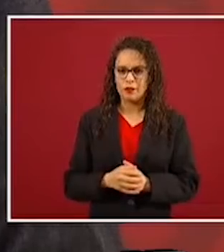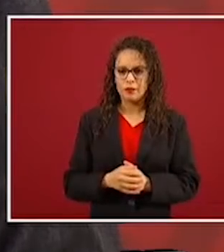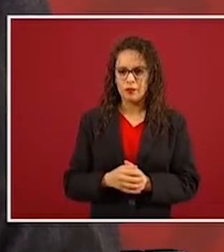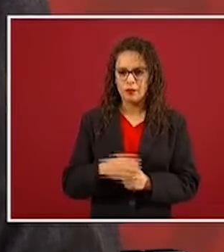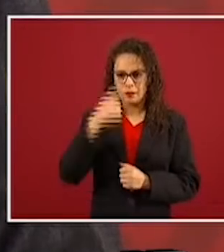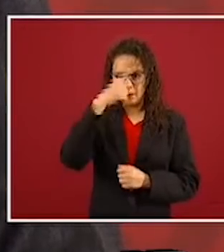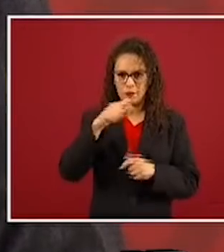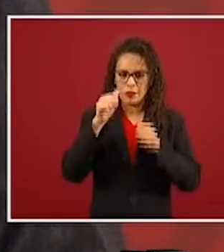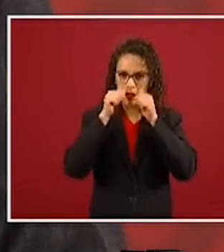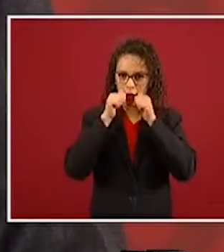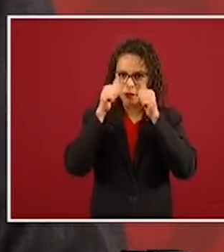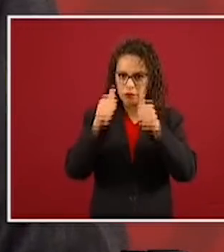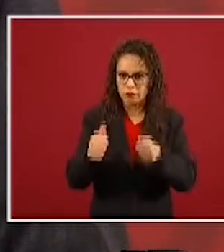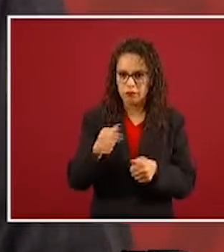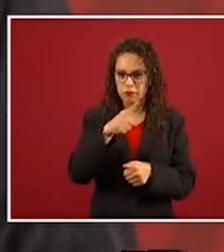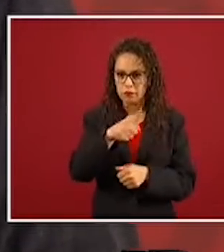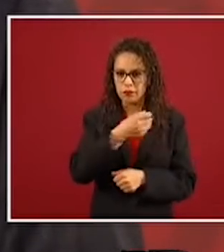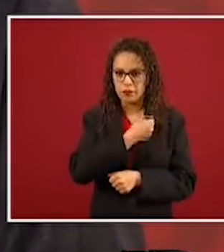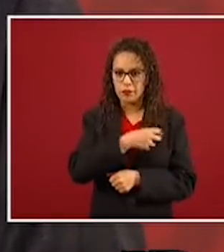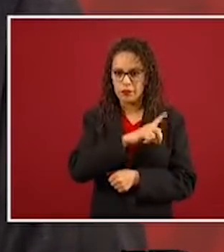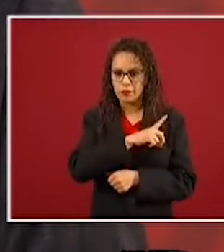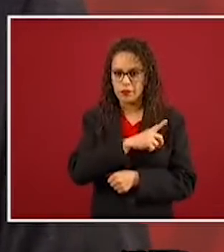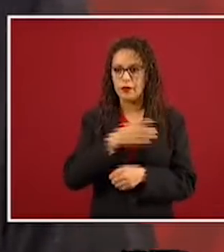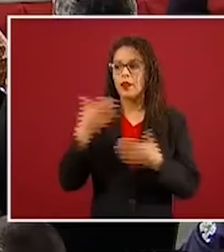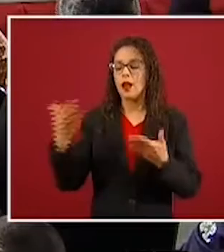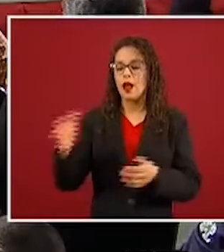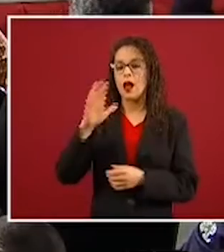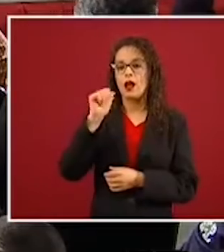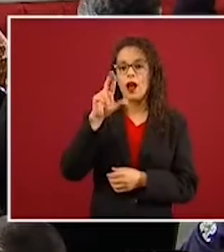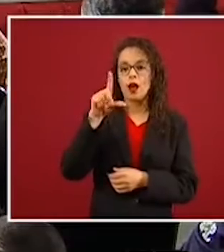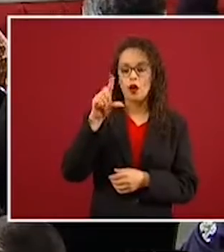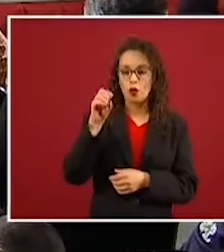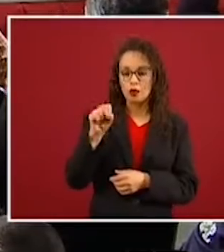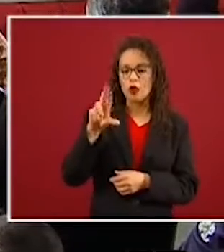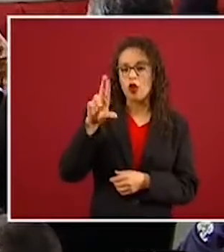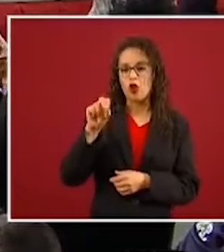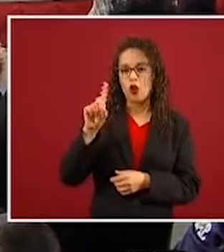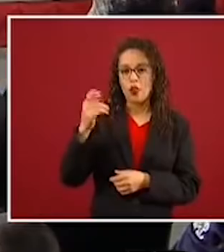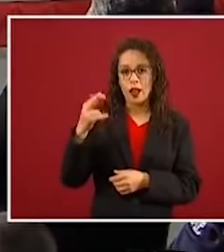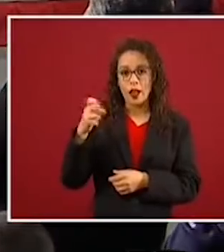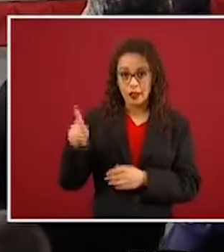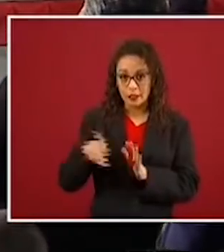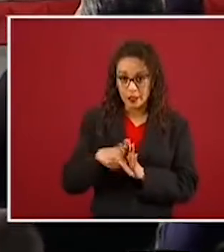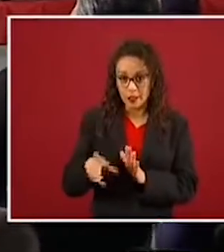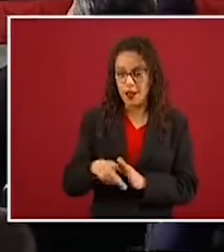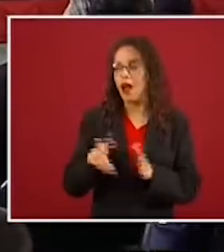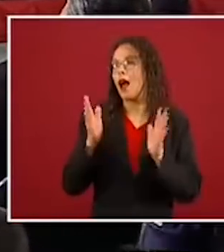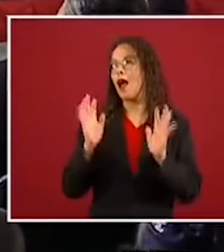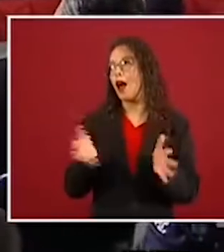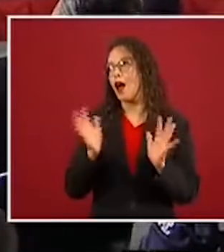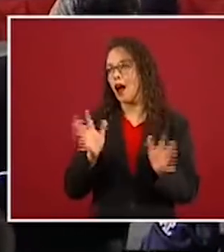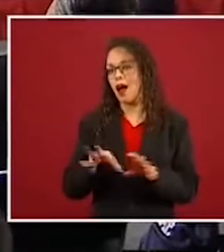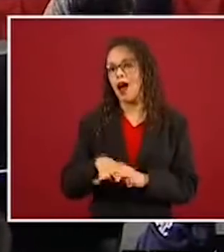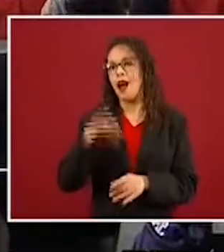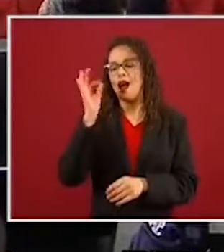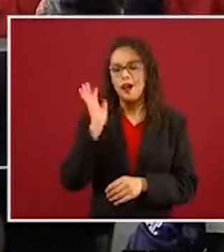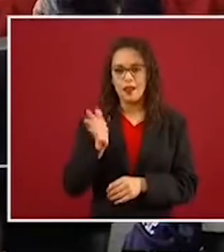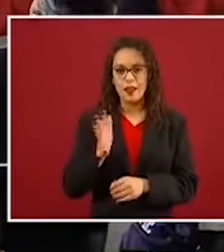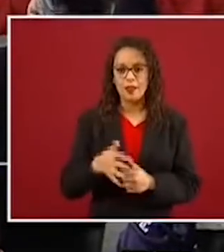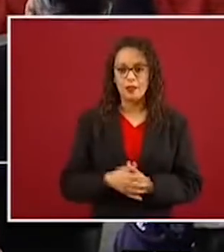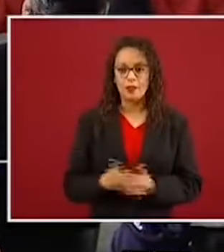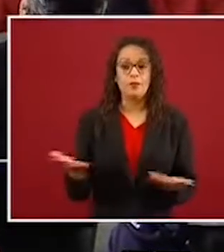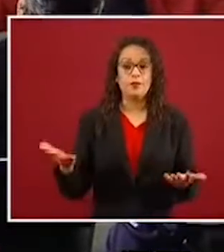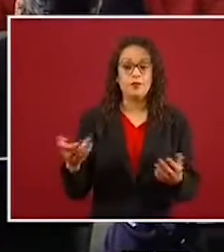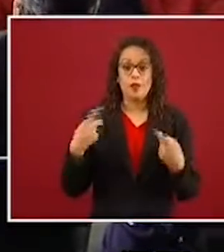atención médica? Carlos Loret de Mola. Ah, Carlos Loret de Mola, sí. O sea, porque la gente no lo sabe, pues,